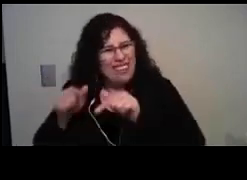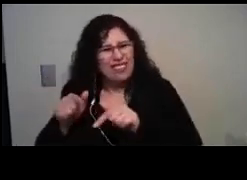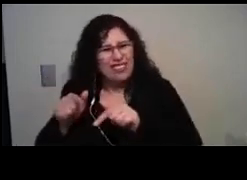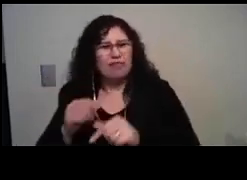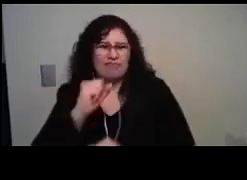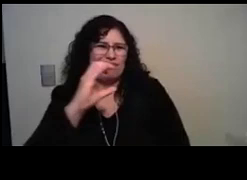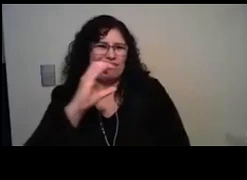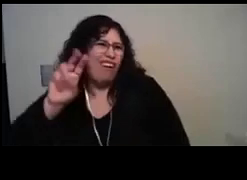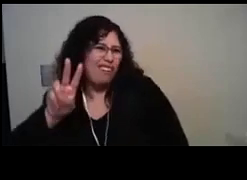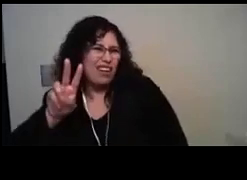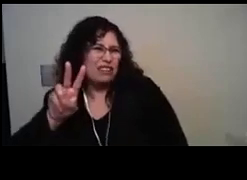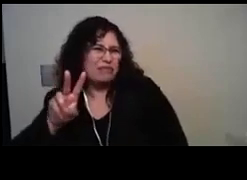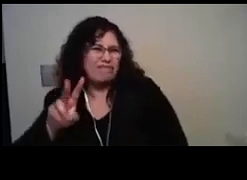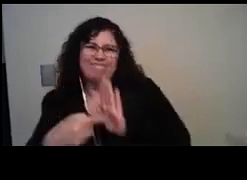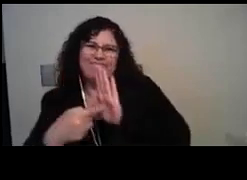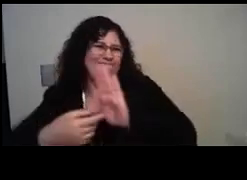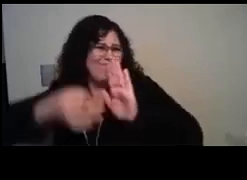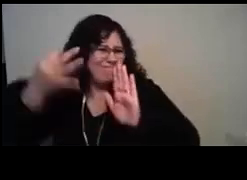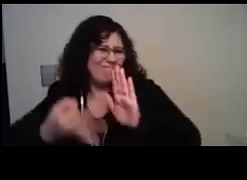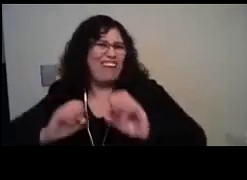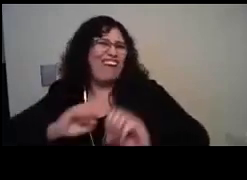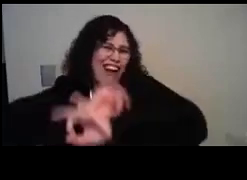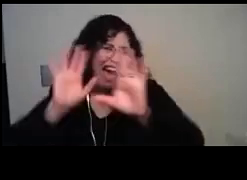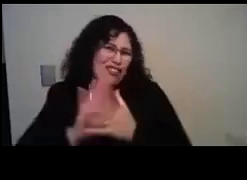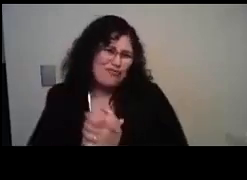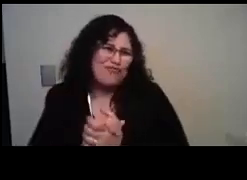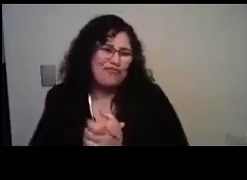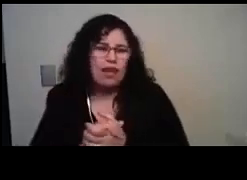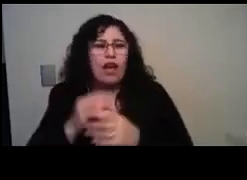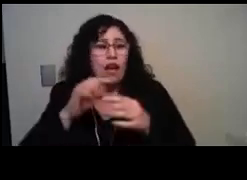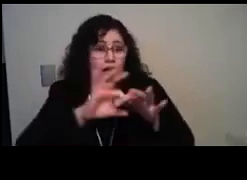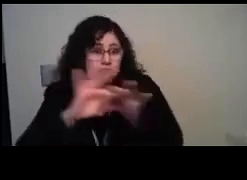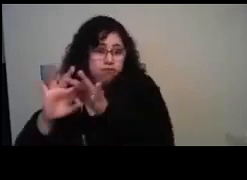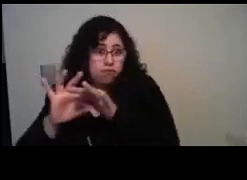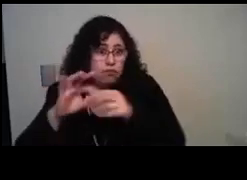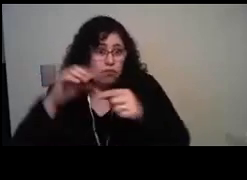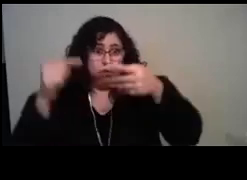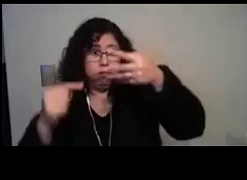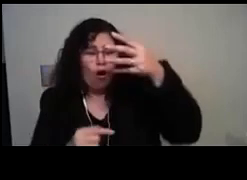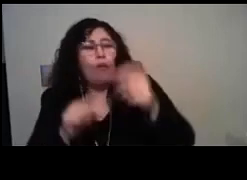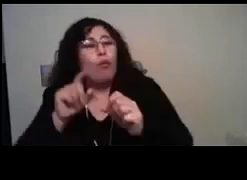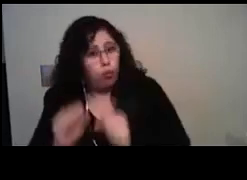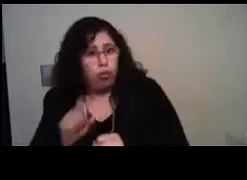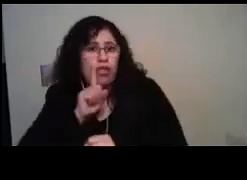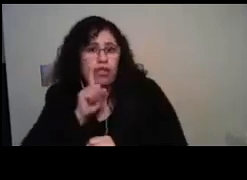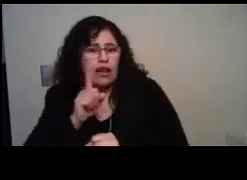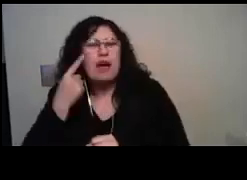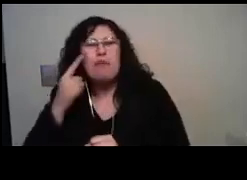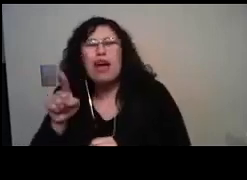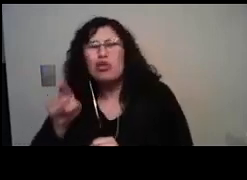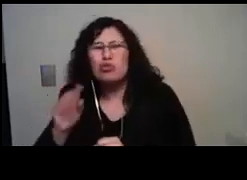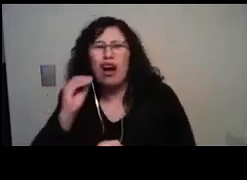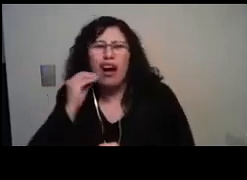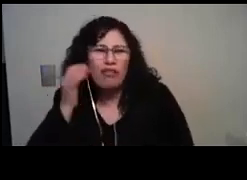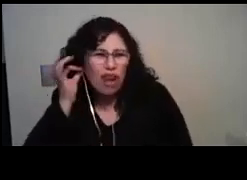cerebrovascular, ¿ya? Entonces, y como dije que puede tener muchas causas, pero por lo que tú refieres que le sucedió a tu abuela, es muy probable que